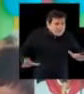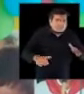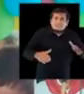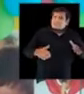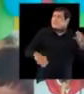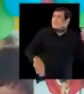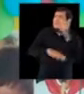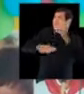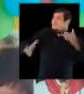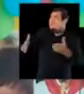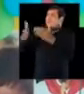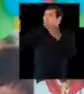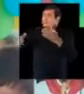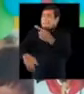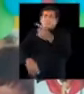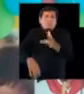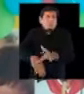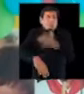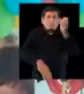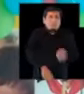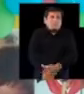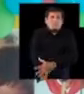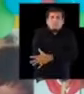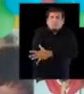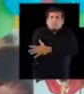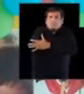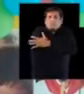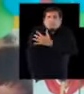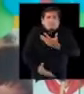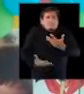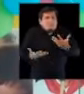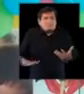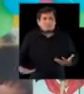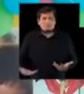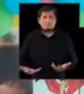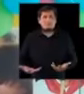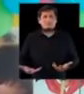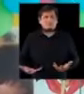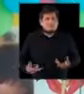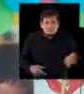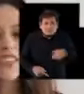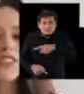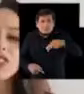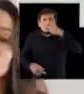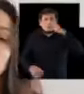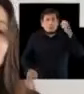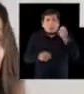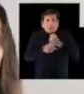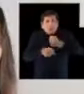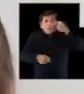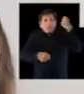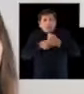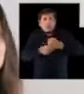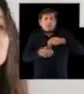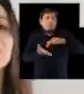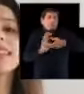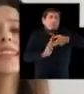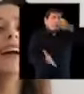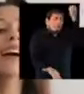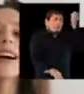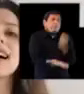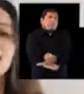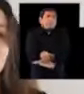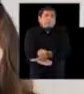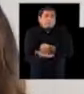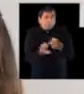Para reaccionar Para denunciar Ya los abusos Tienen que